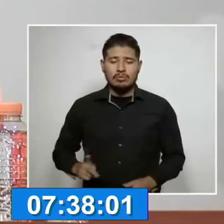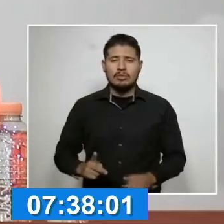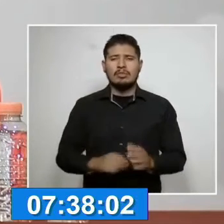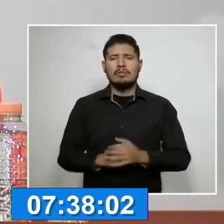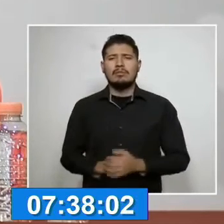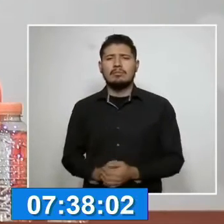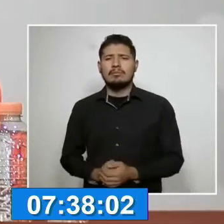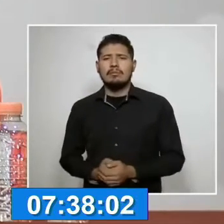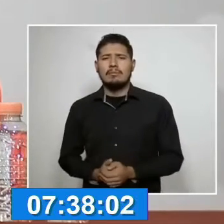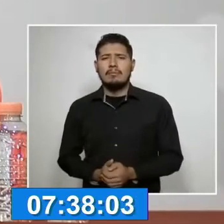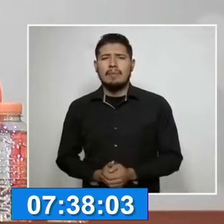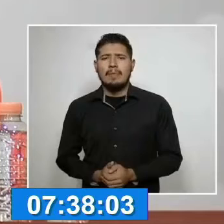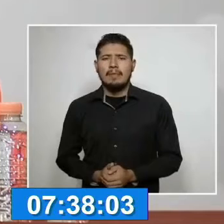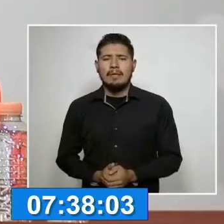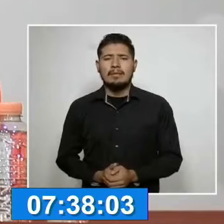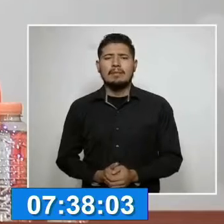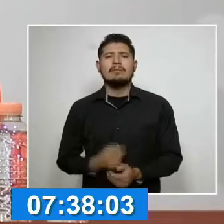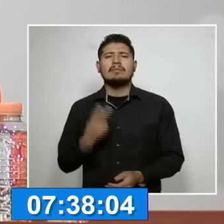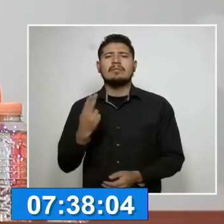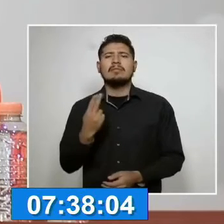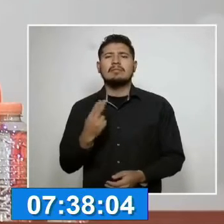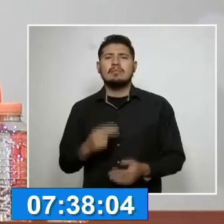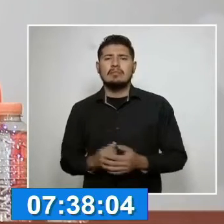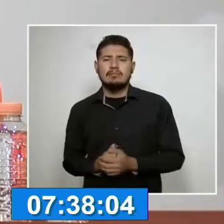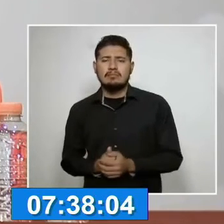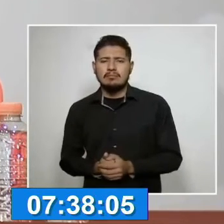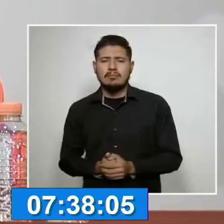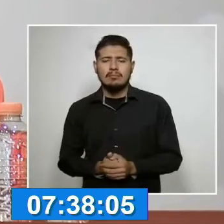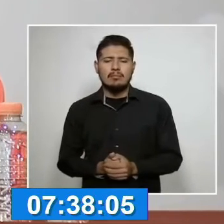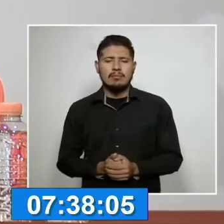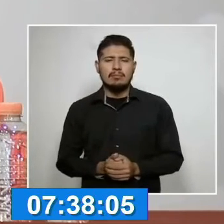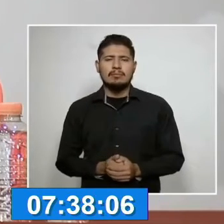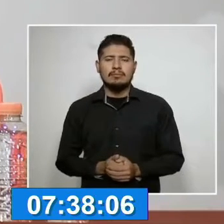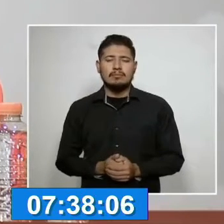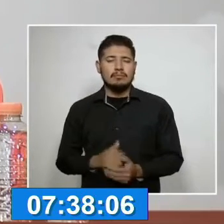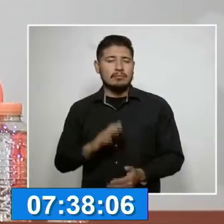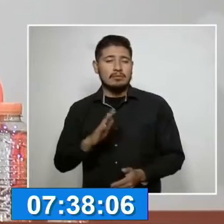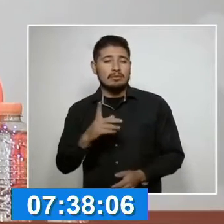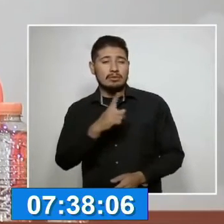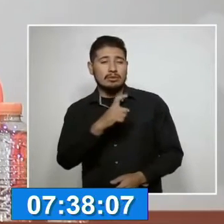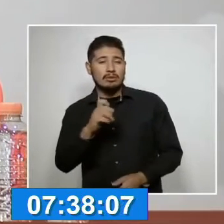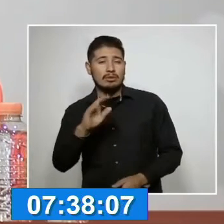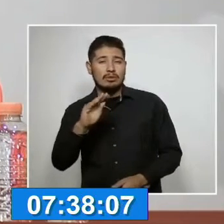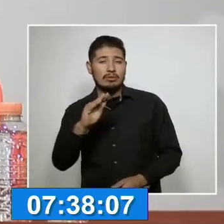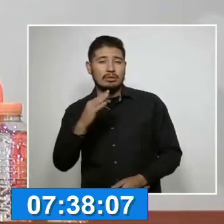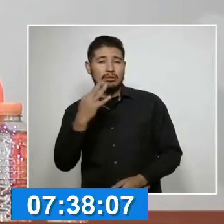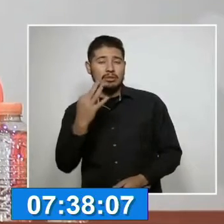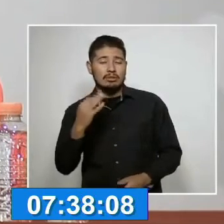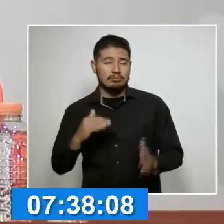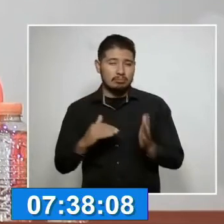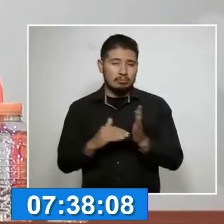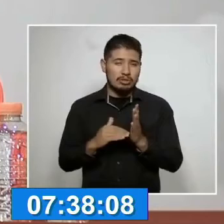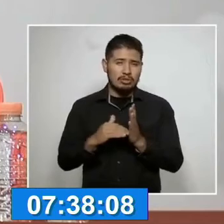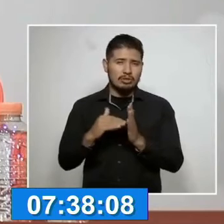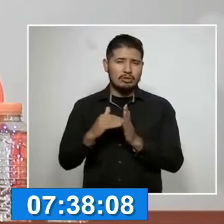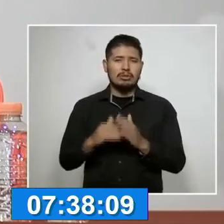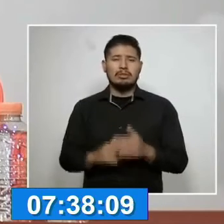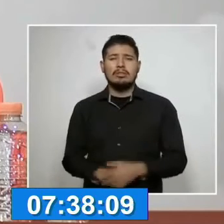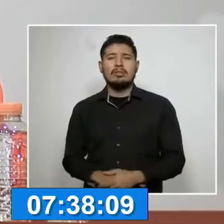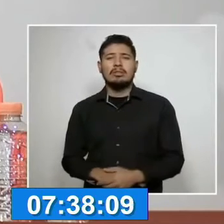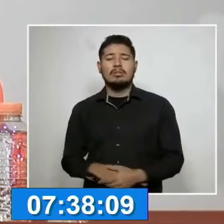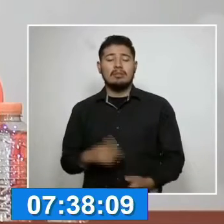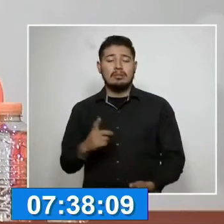El siguiente año se tiene previsto otorgar alrededor de 193 millones